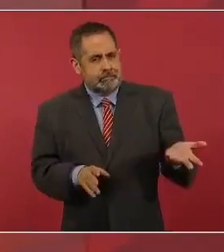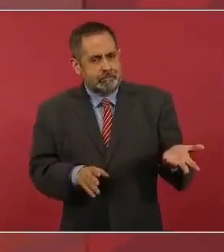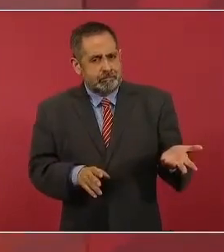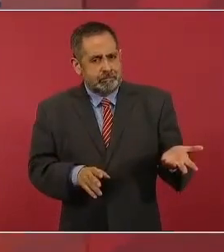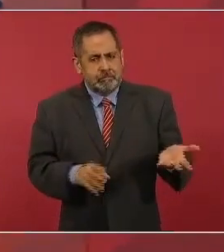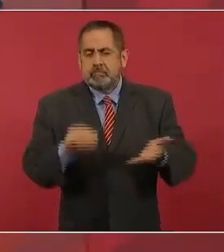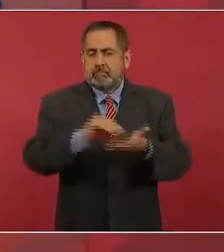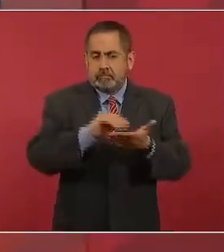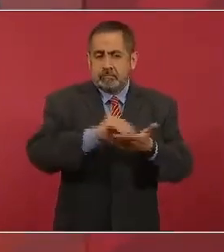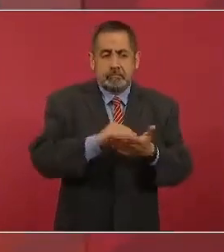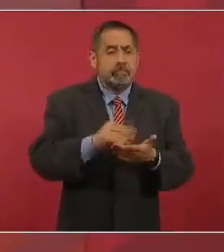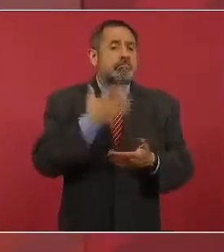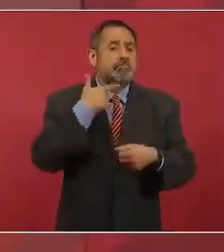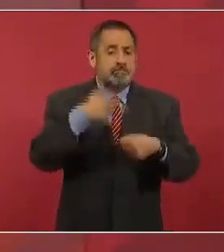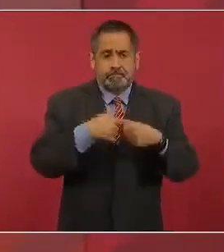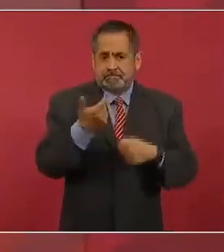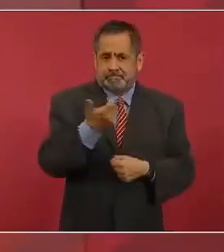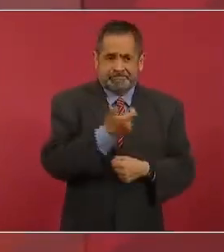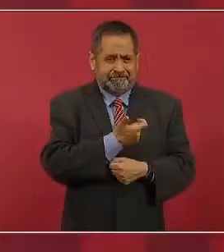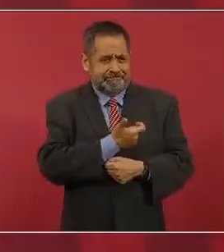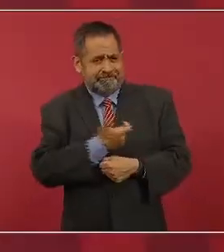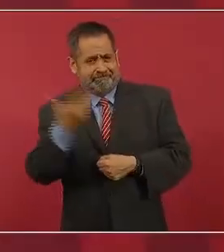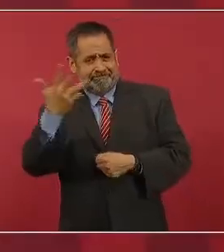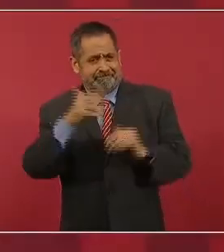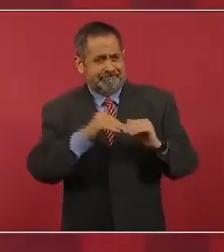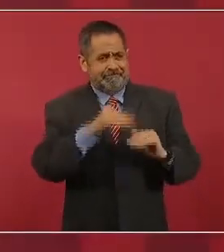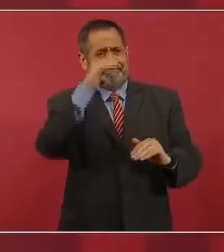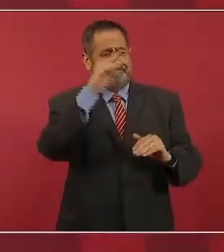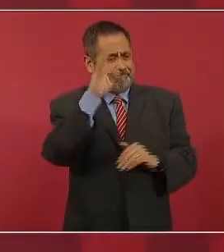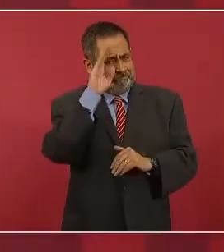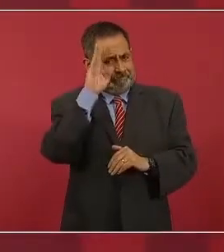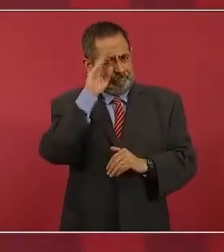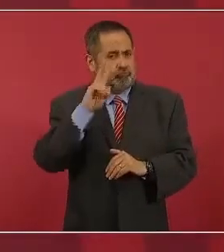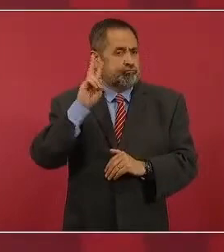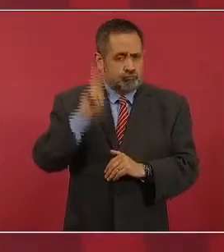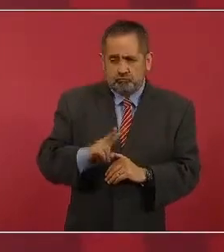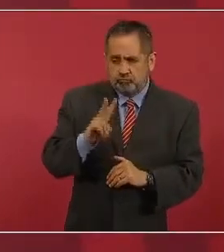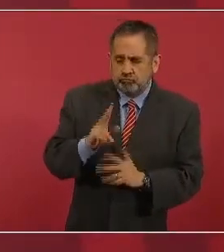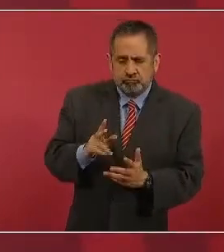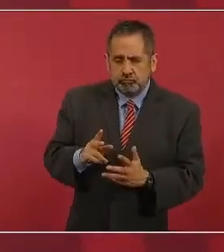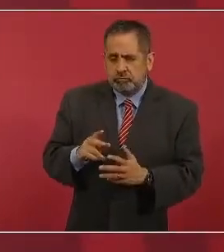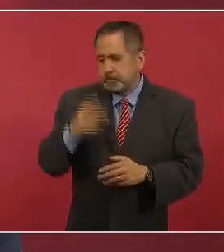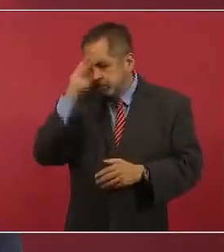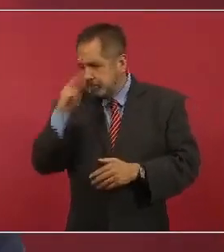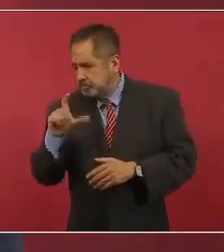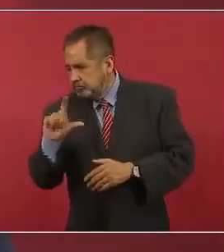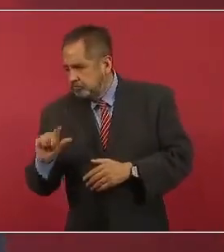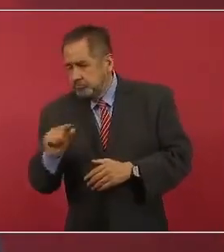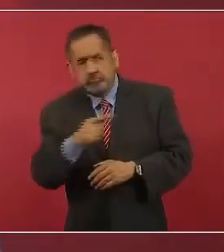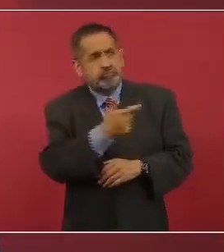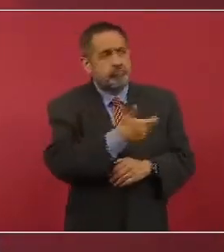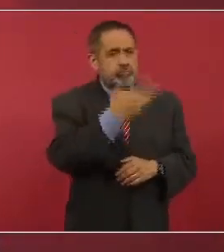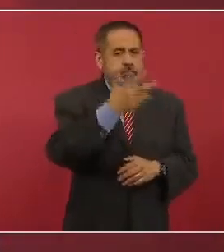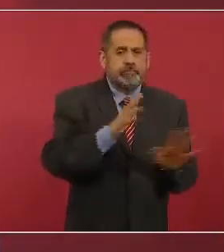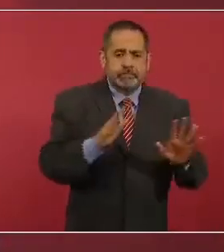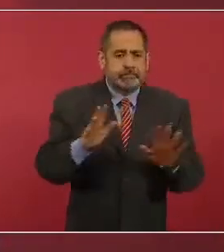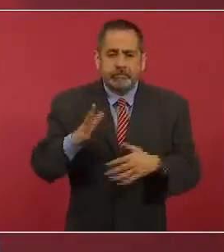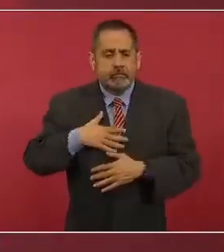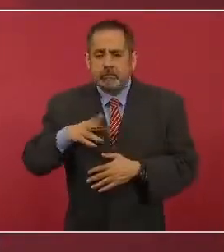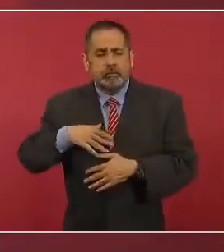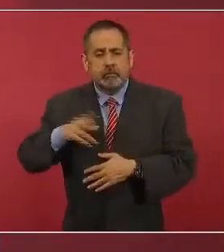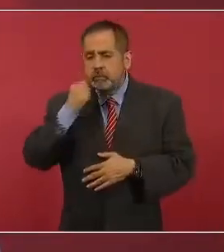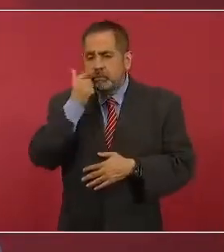que siguen estando por encima de lo que cuesta la gasolina en México. Entonces nosotros no queremos